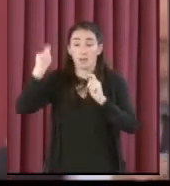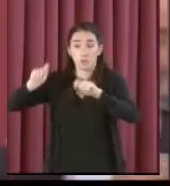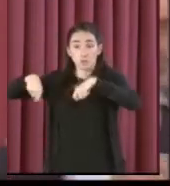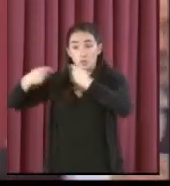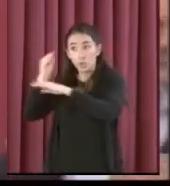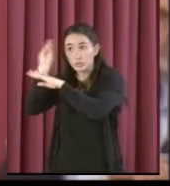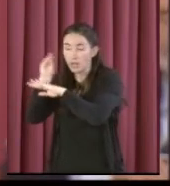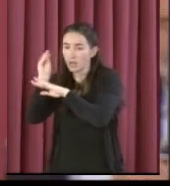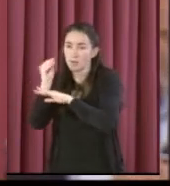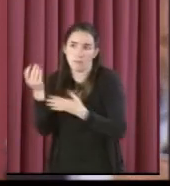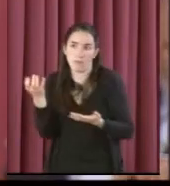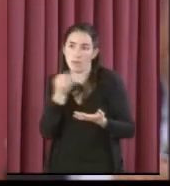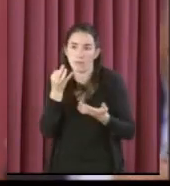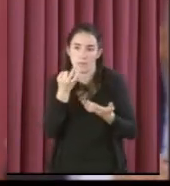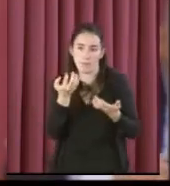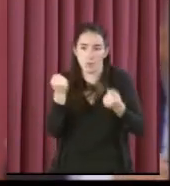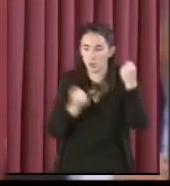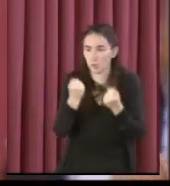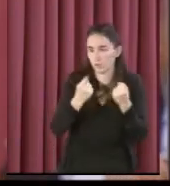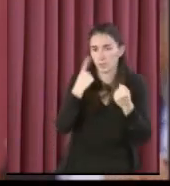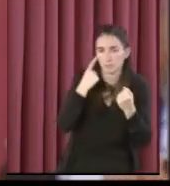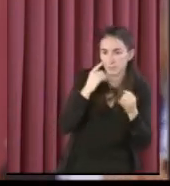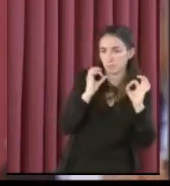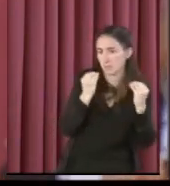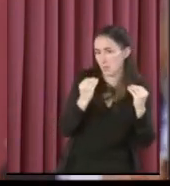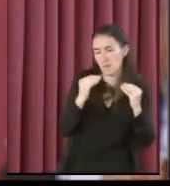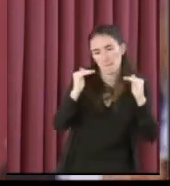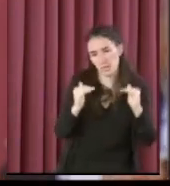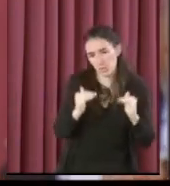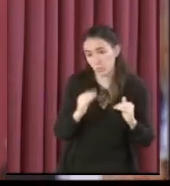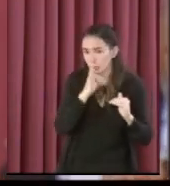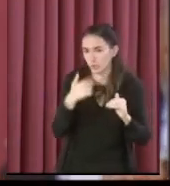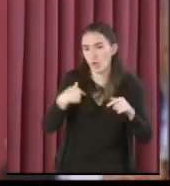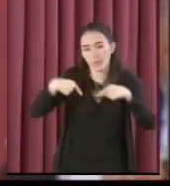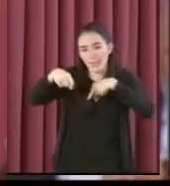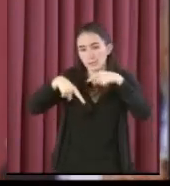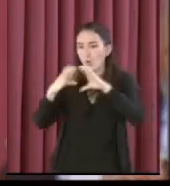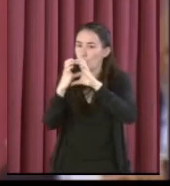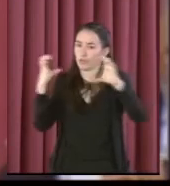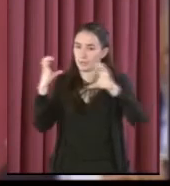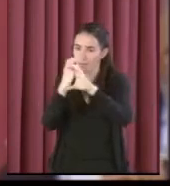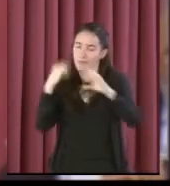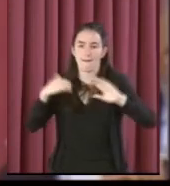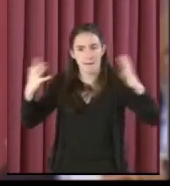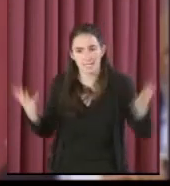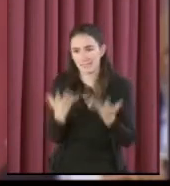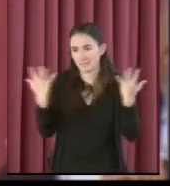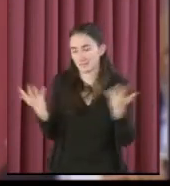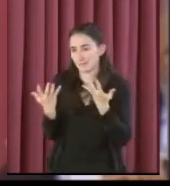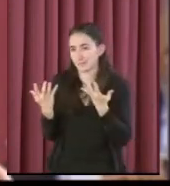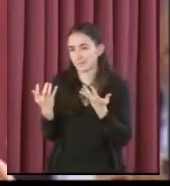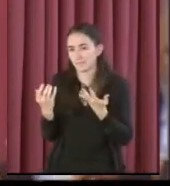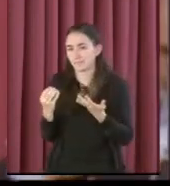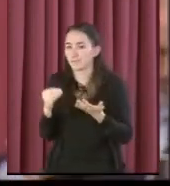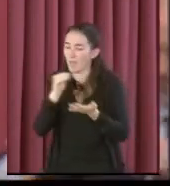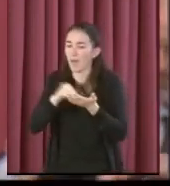papel vital y, en nuestro caso, a través de un transporte urbano sostenible. Se utiliza a menudo la expresión de